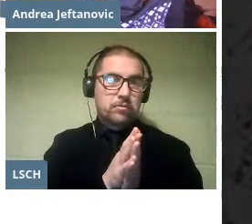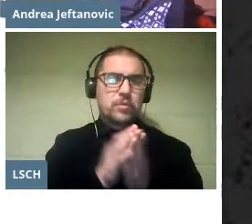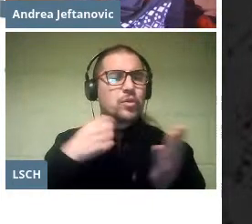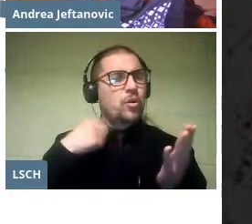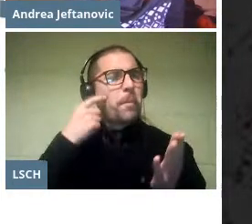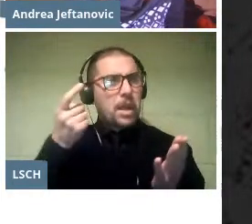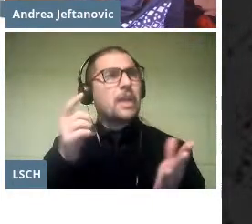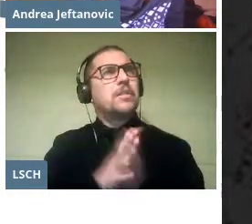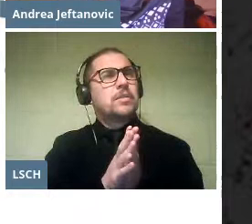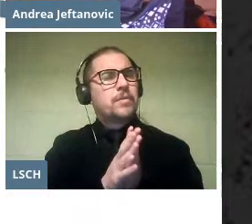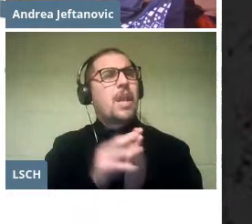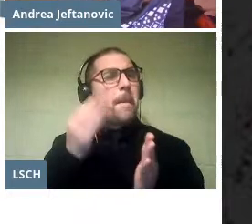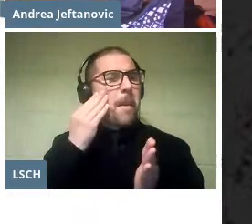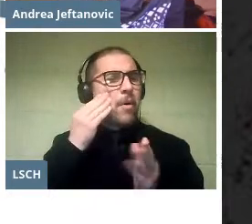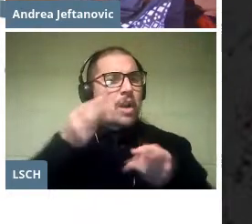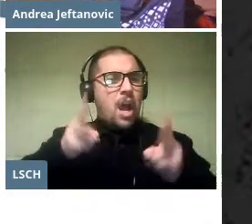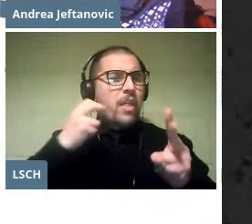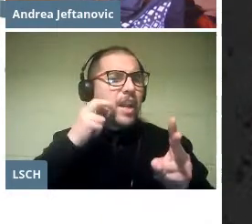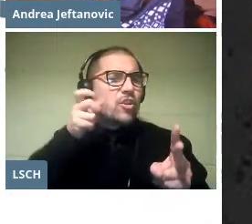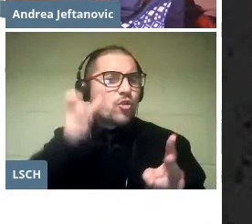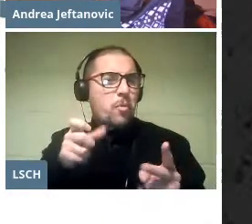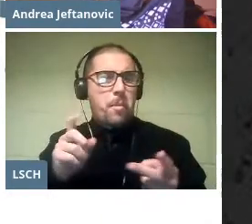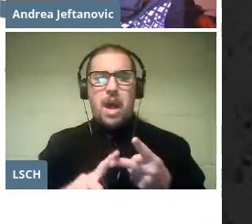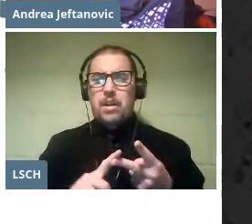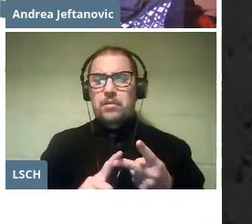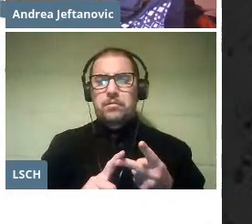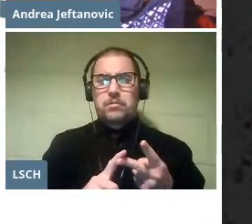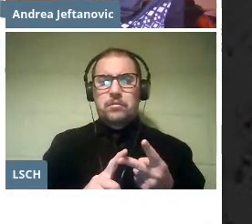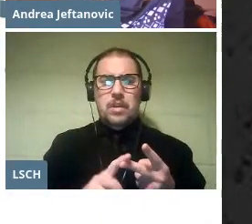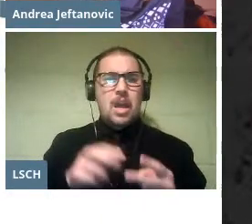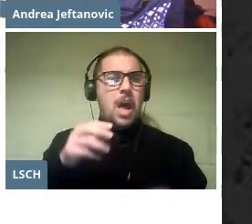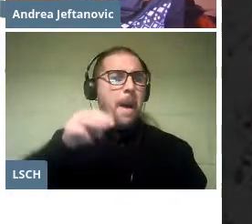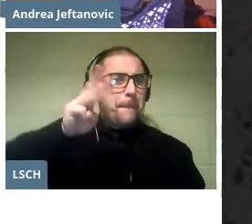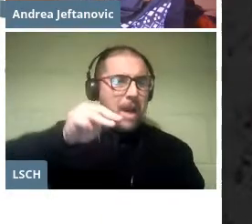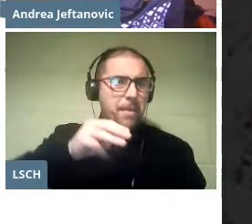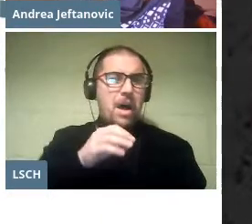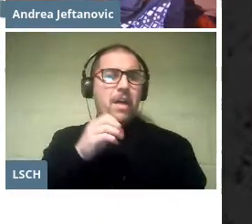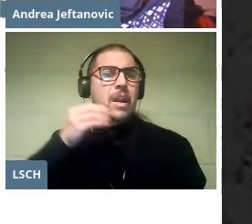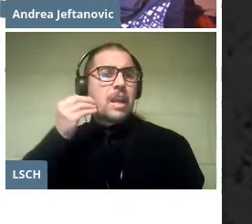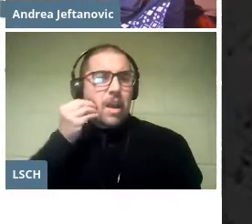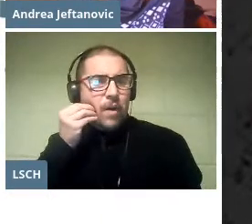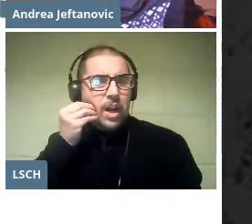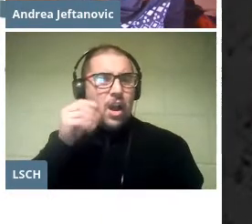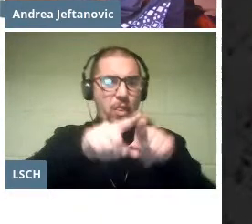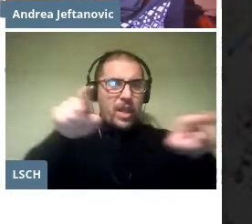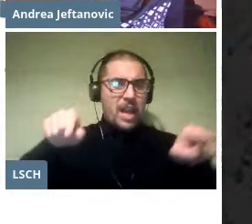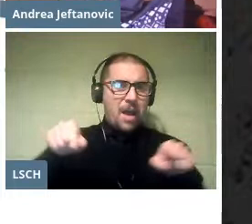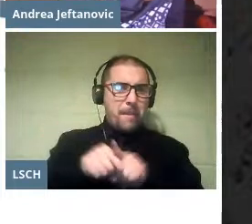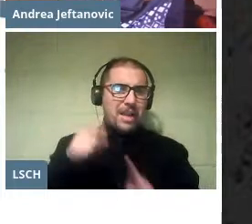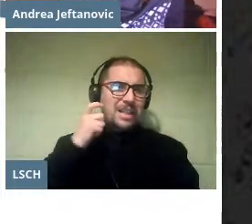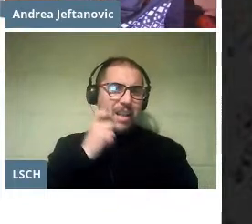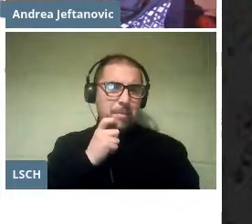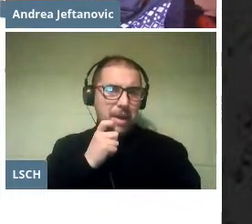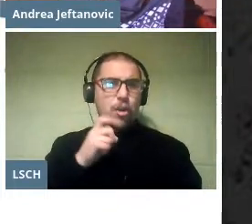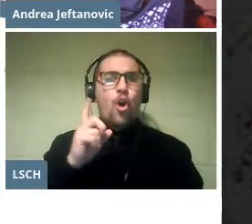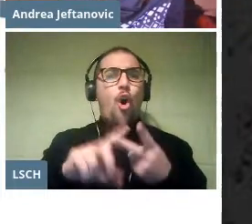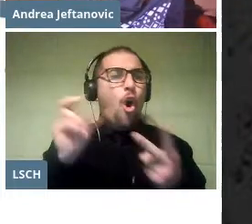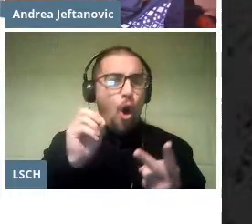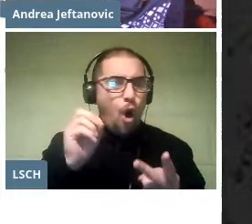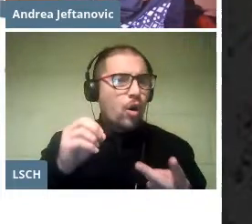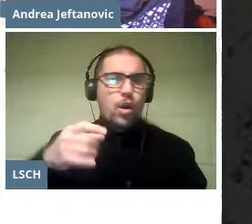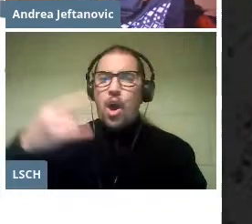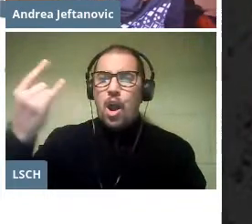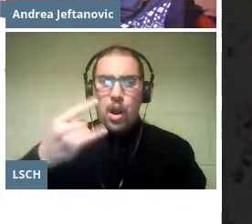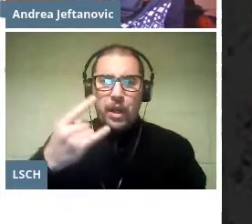el caminar de la memoria y los derechos humanos, realizado por las madres y las abuelas de la Plaza de Mayo, o la emergencia, el de Ni